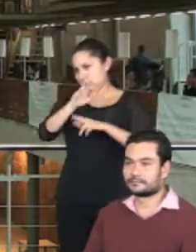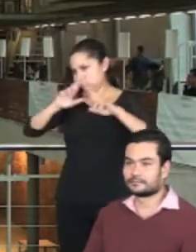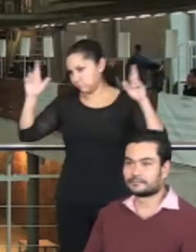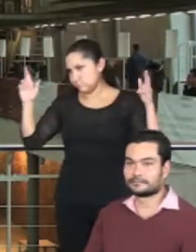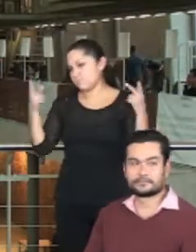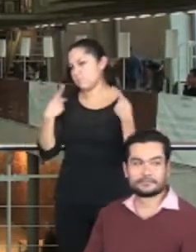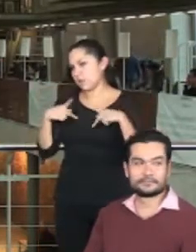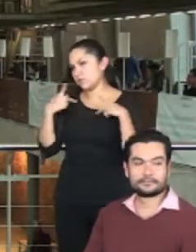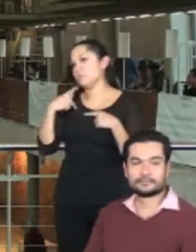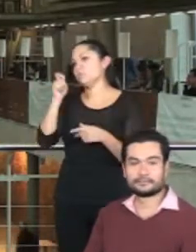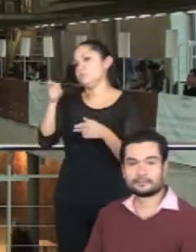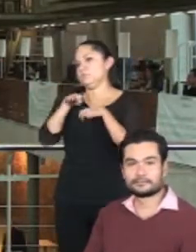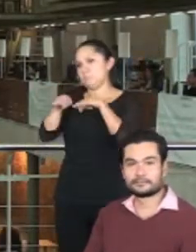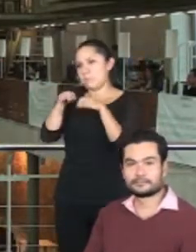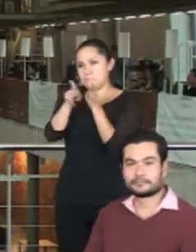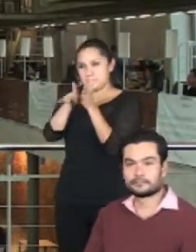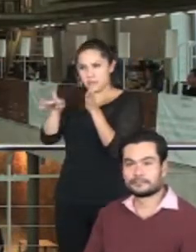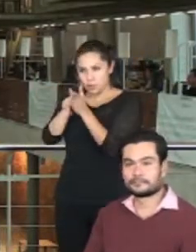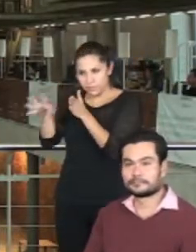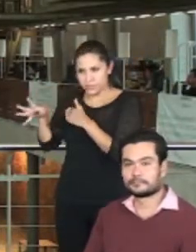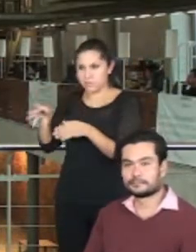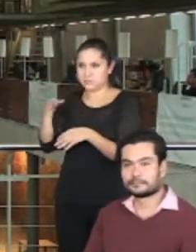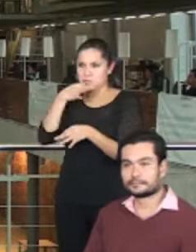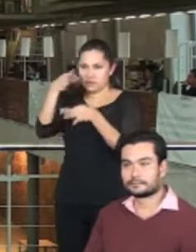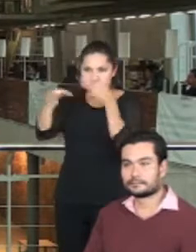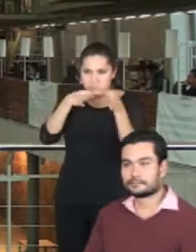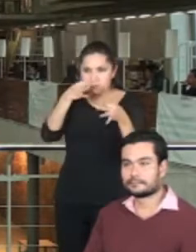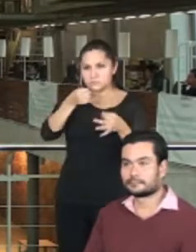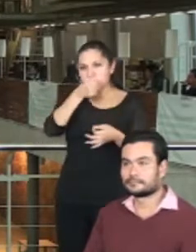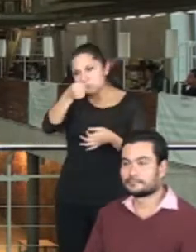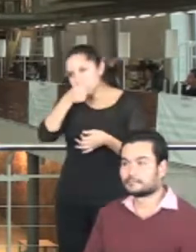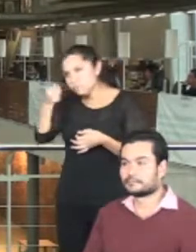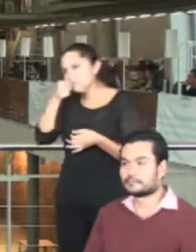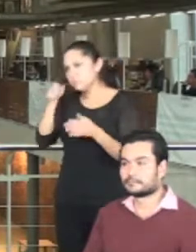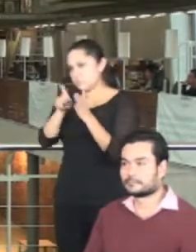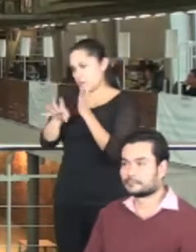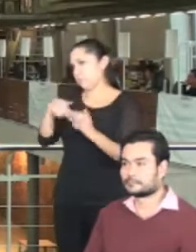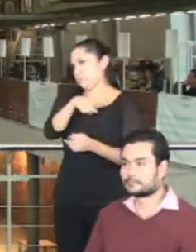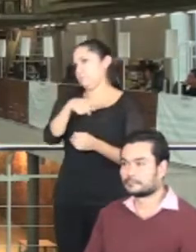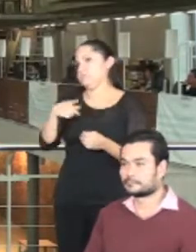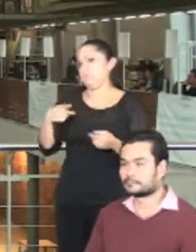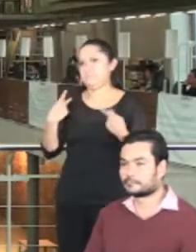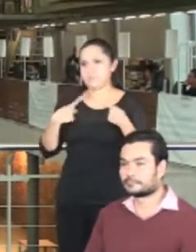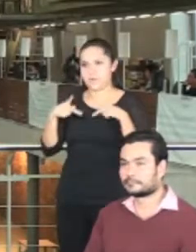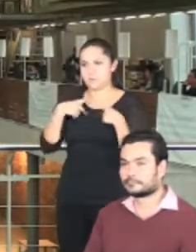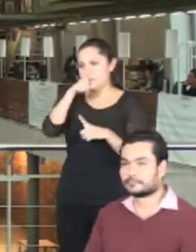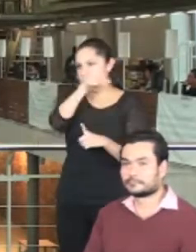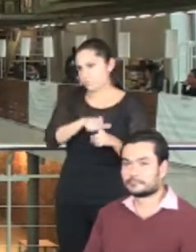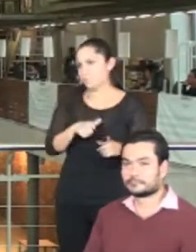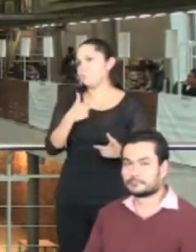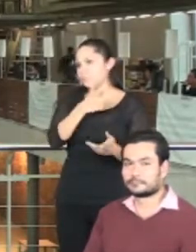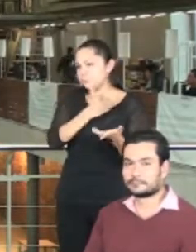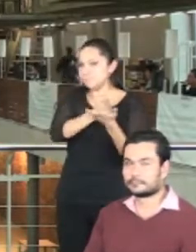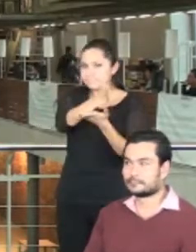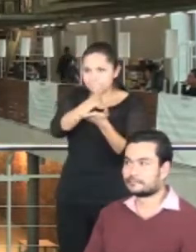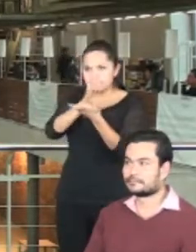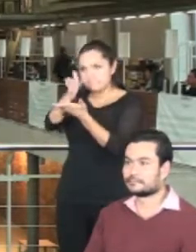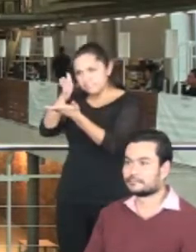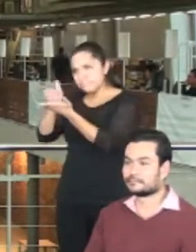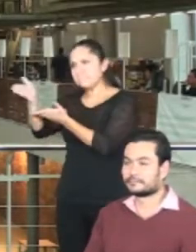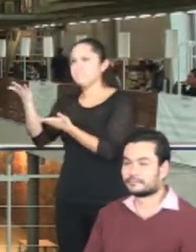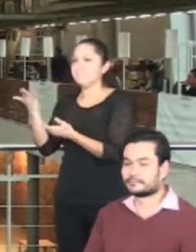con amplísima trayectoria una extraordinaria entrevistadora una mujer que ha recorrido este mundo sus personalidades